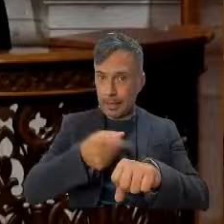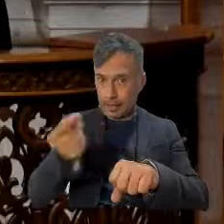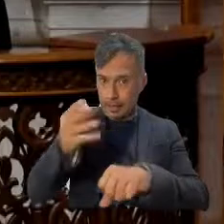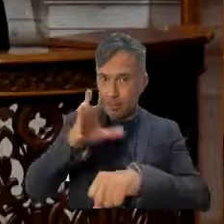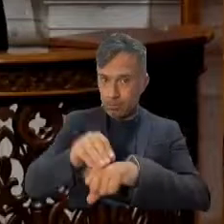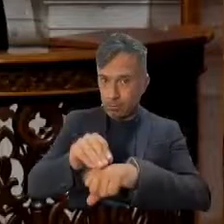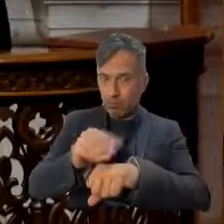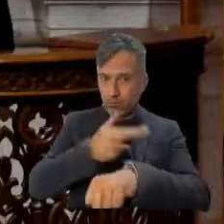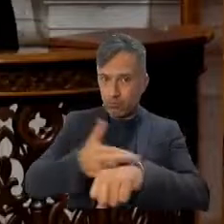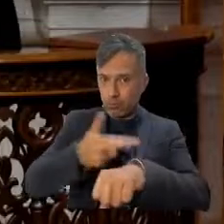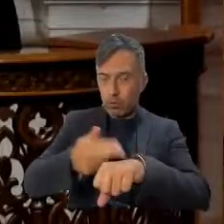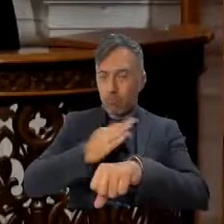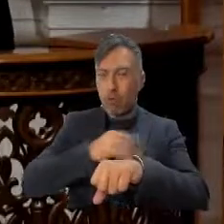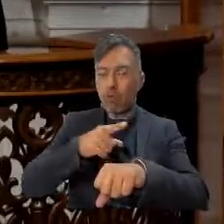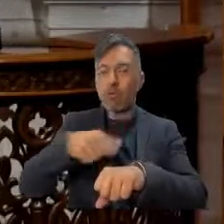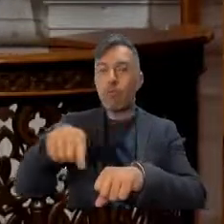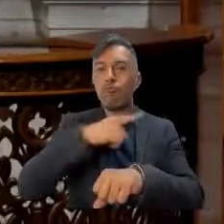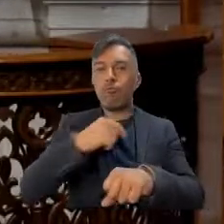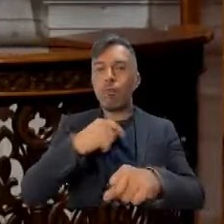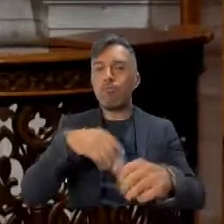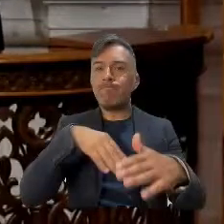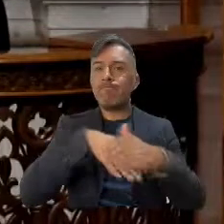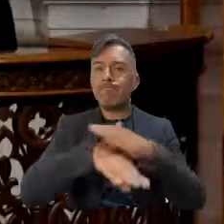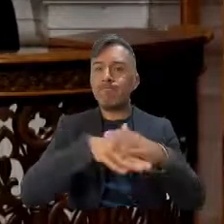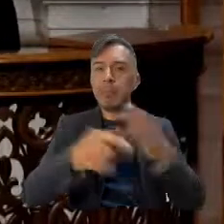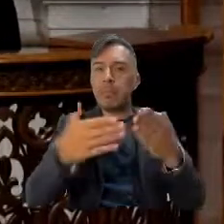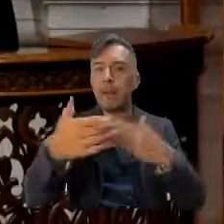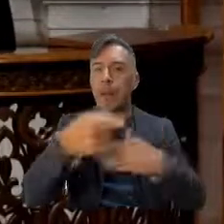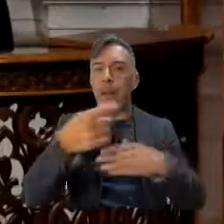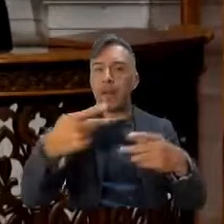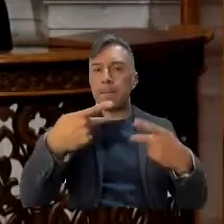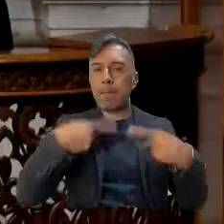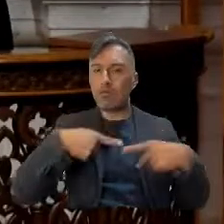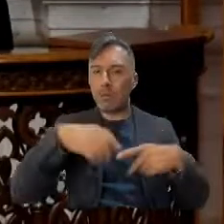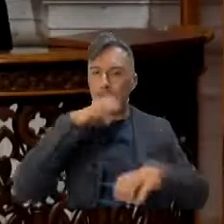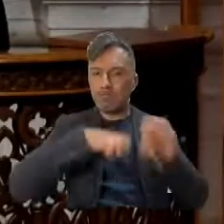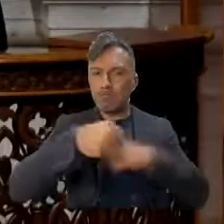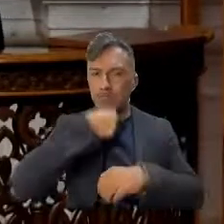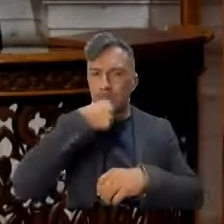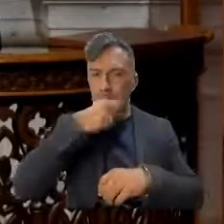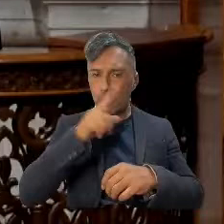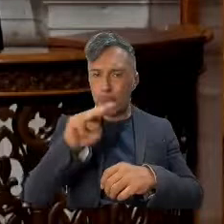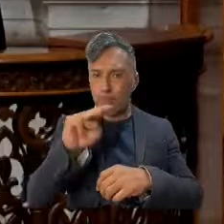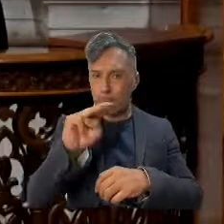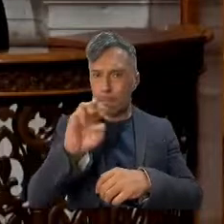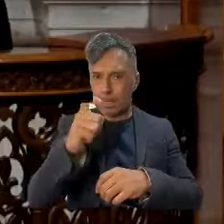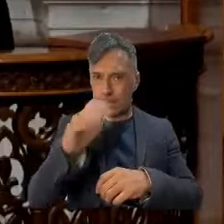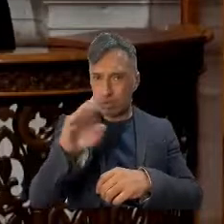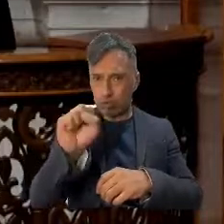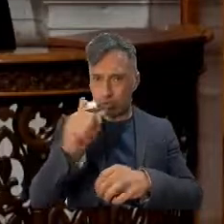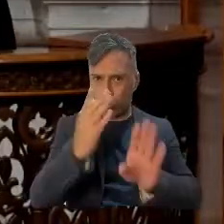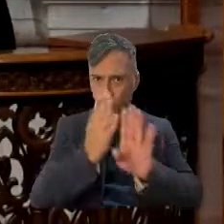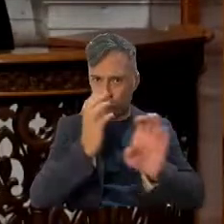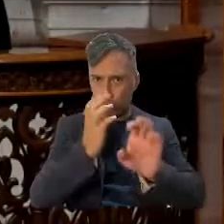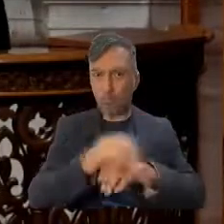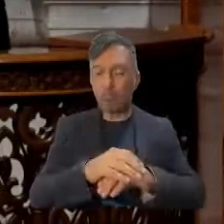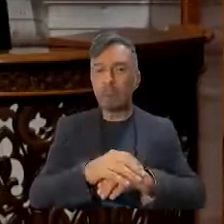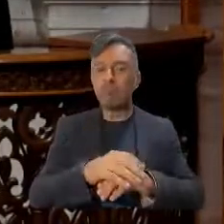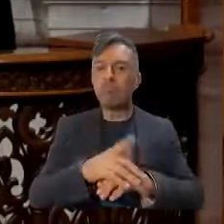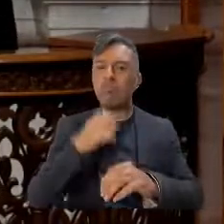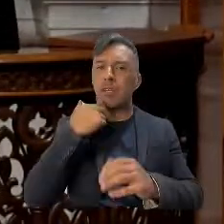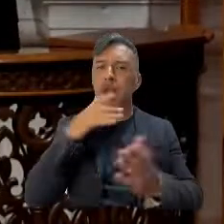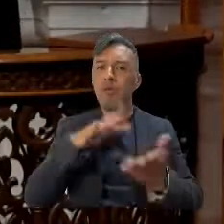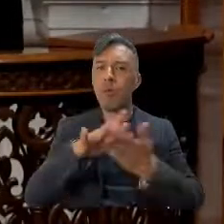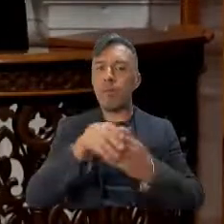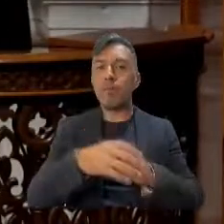brindar un servicio exento de pago a la población adulto mayor del Mexibús. Queremos fortalecer el auxilio en materia